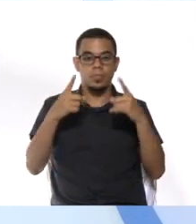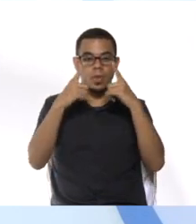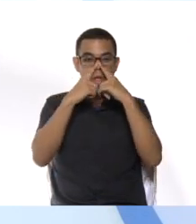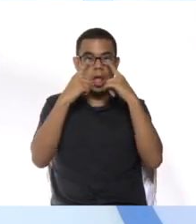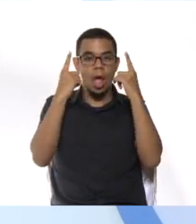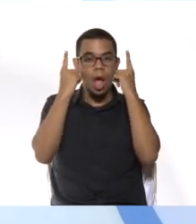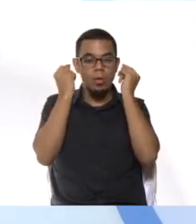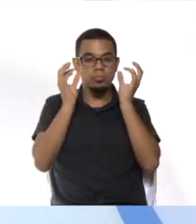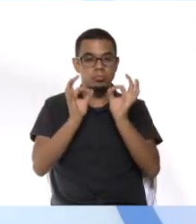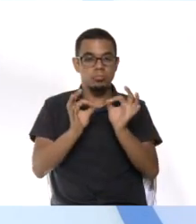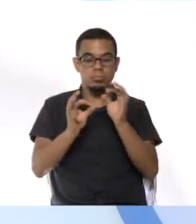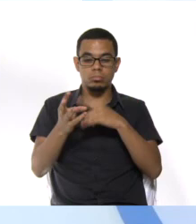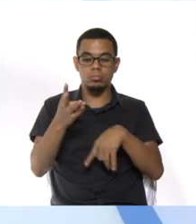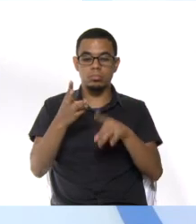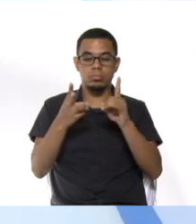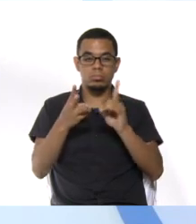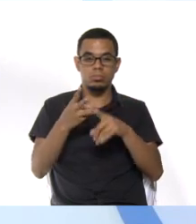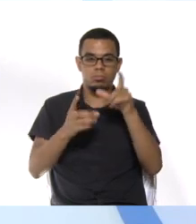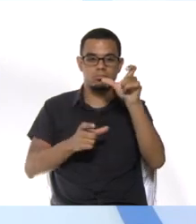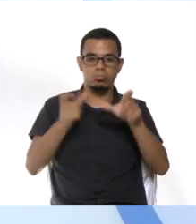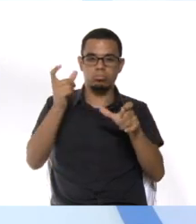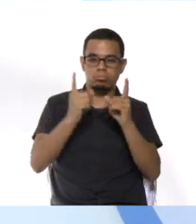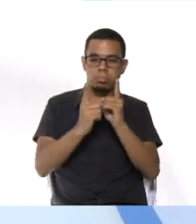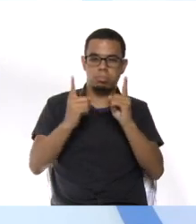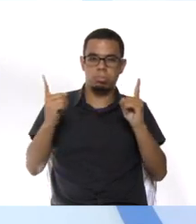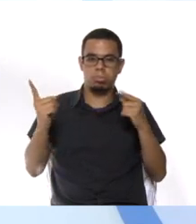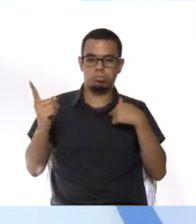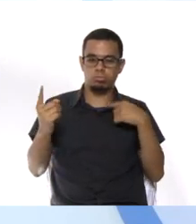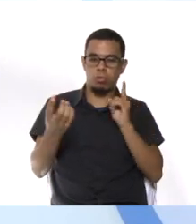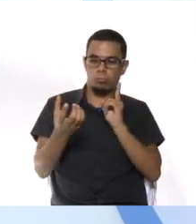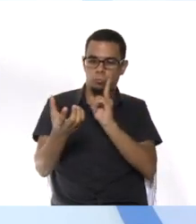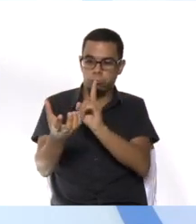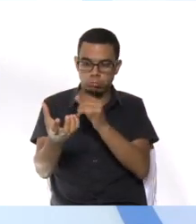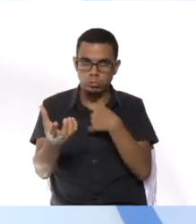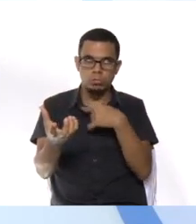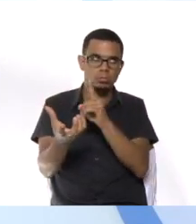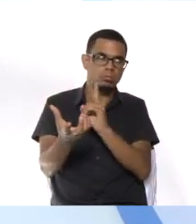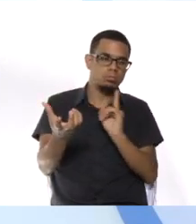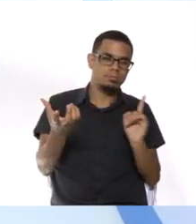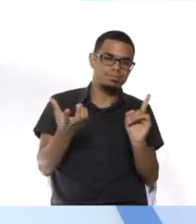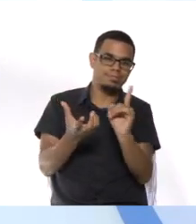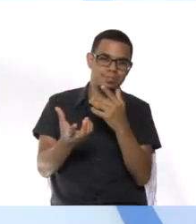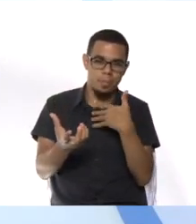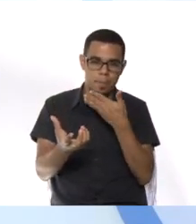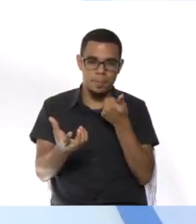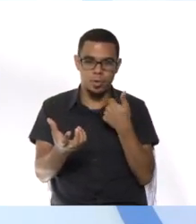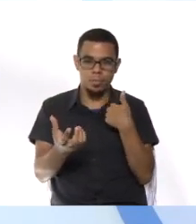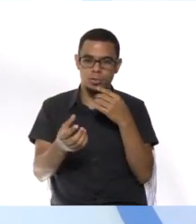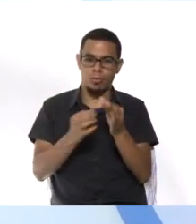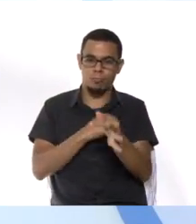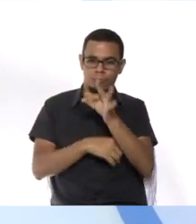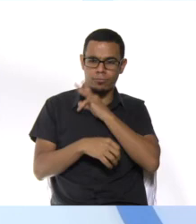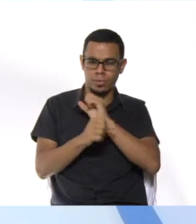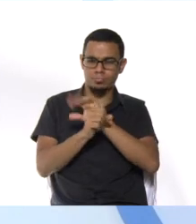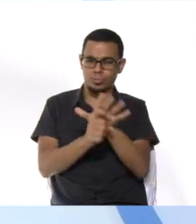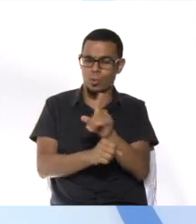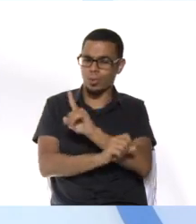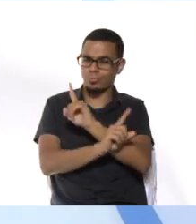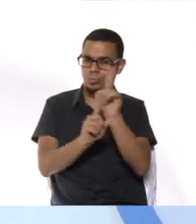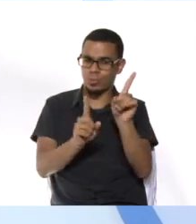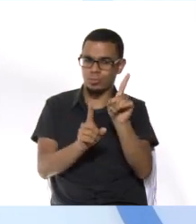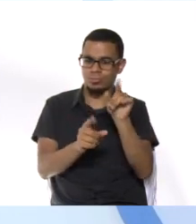uso correcto del tapabocas o mascarilla y evitar las aglomeraciones manteniendo un distanciamiento físico